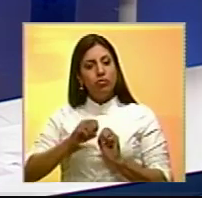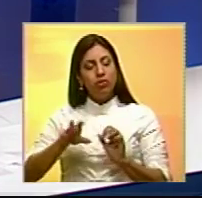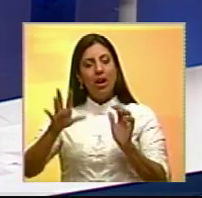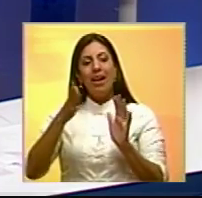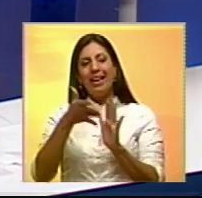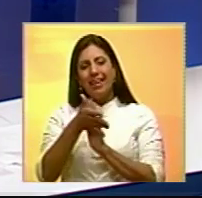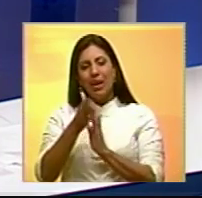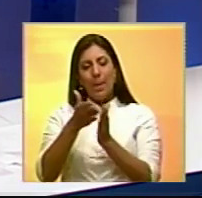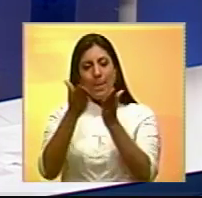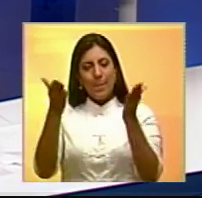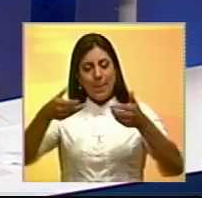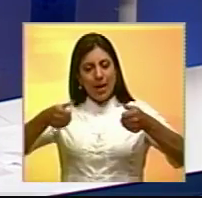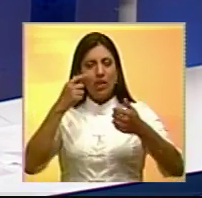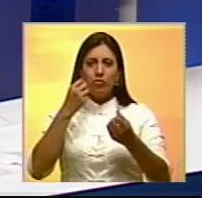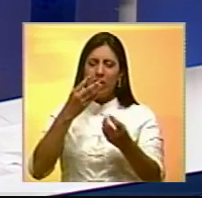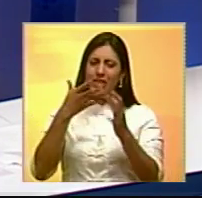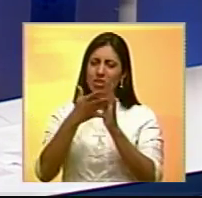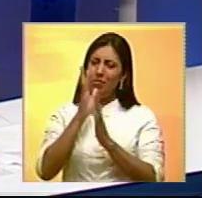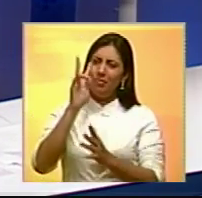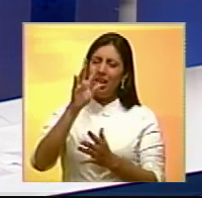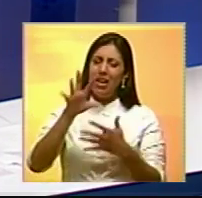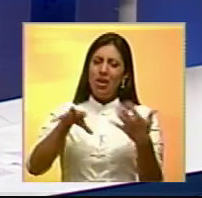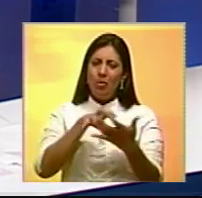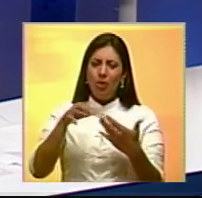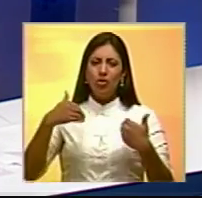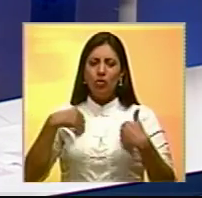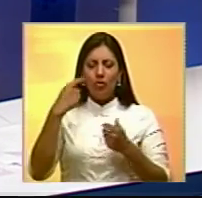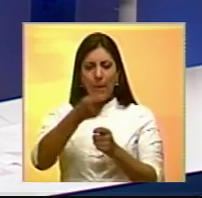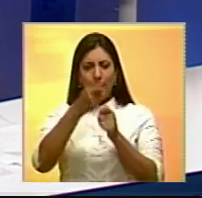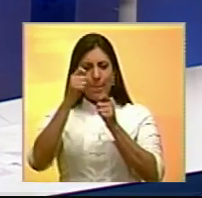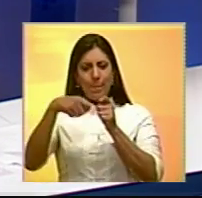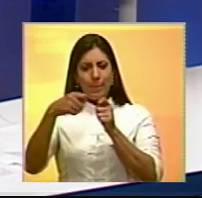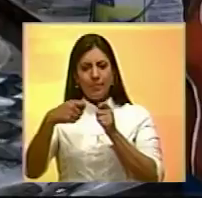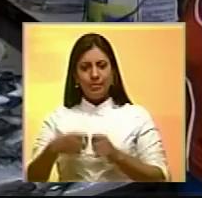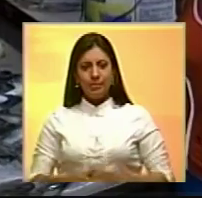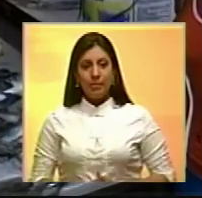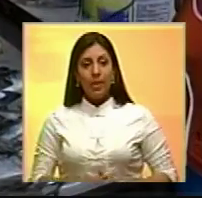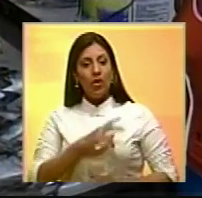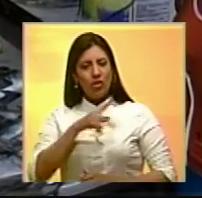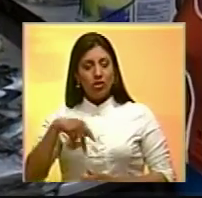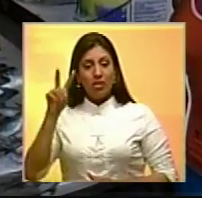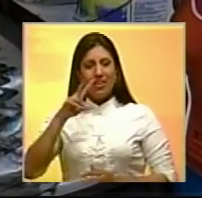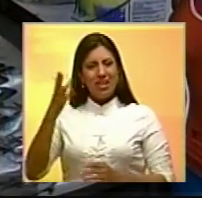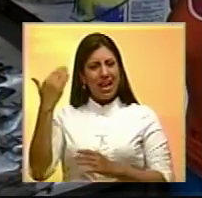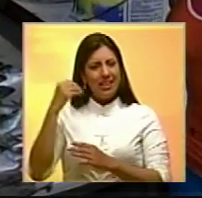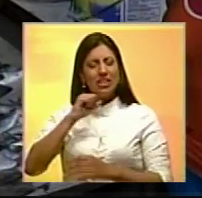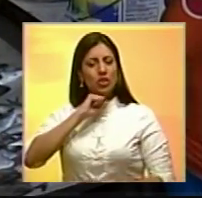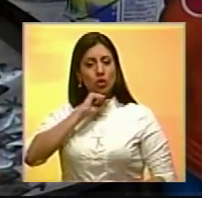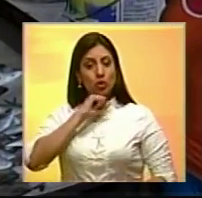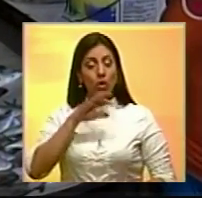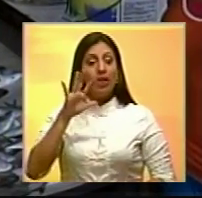de Cumaná y desde allí se pronunció sobre la situación del sector pesquero nacional. Venezuela llegó a producir